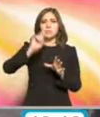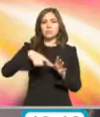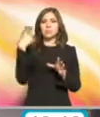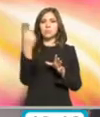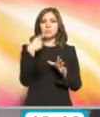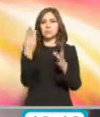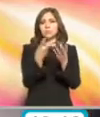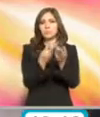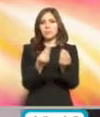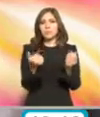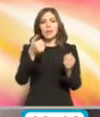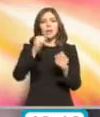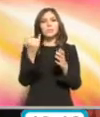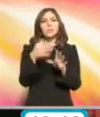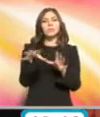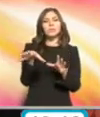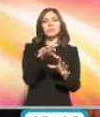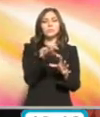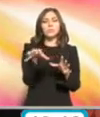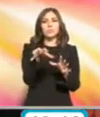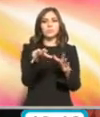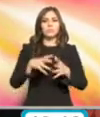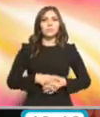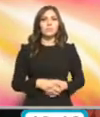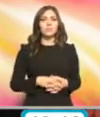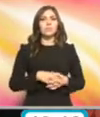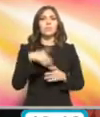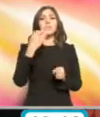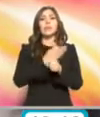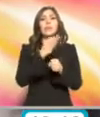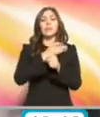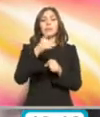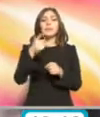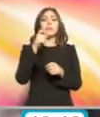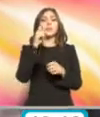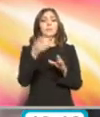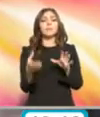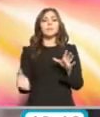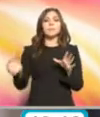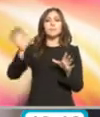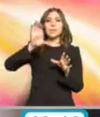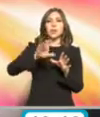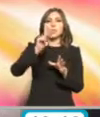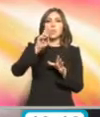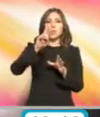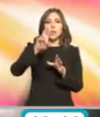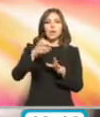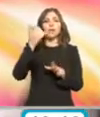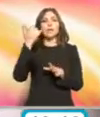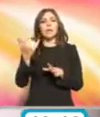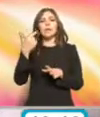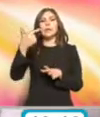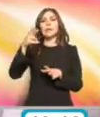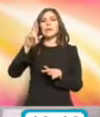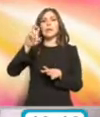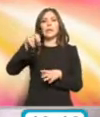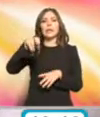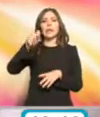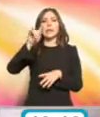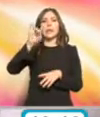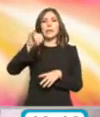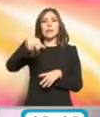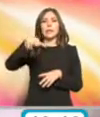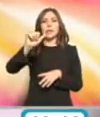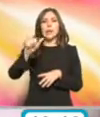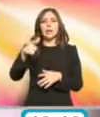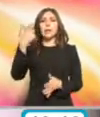queda exactamente, Muy así bien. queda nuestro puré. Ok, vamos a mezclar nuestro puré y la grenetina. Les explico cómo se hidrata la grenetina. De ¿La este grenetina